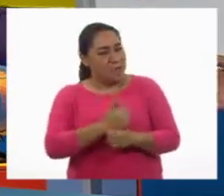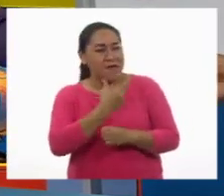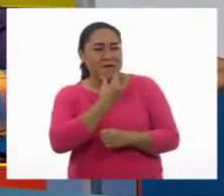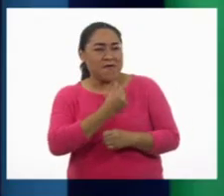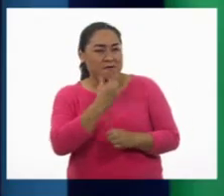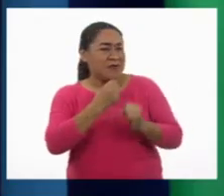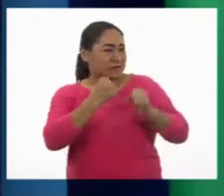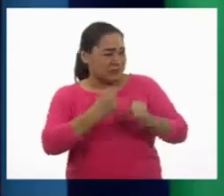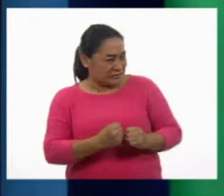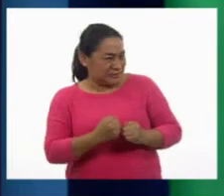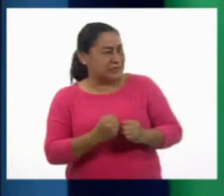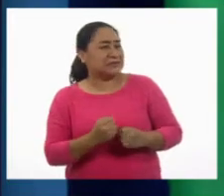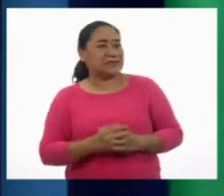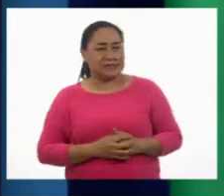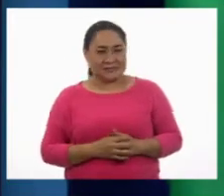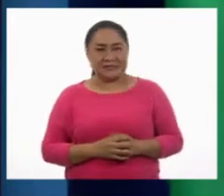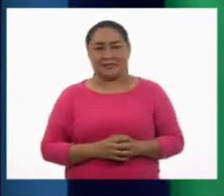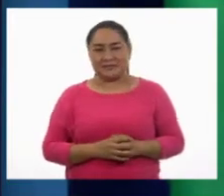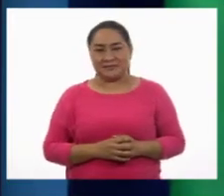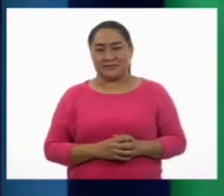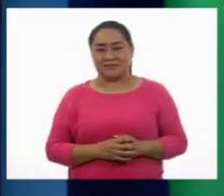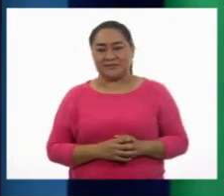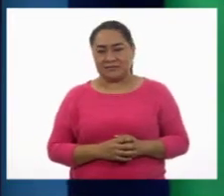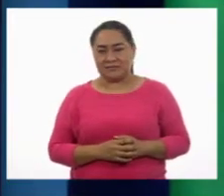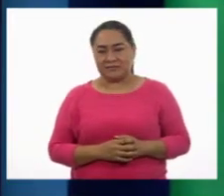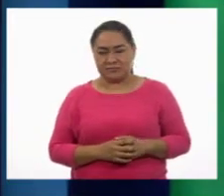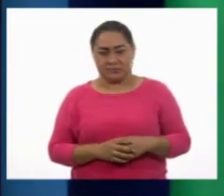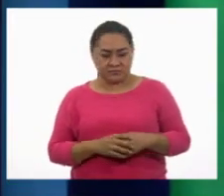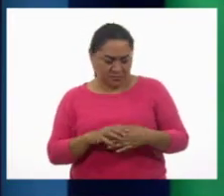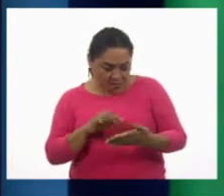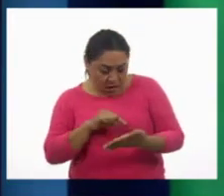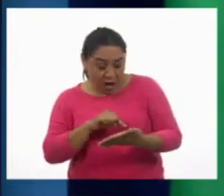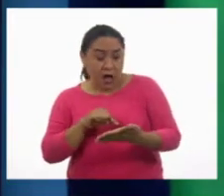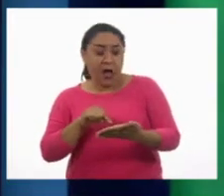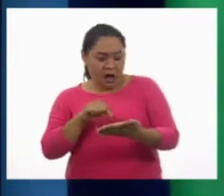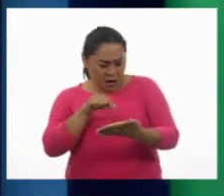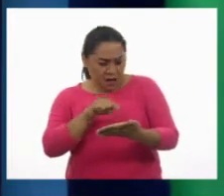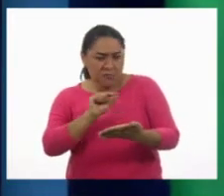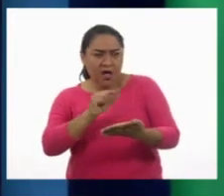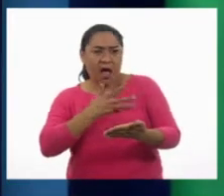Mire. Ah, y aquí también. Aquí viene un hombre